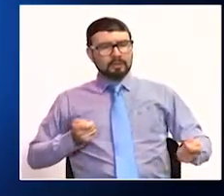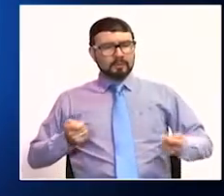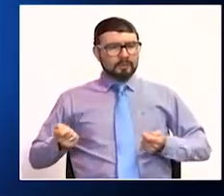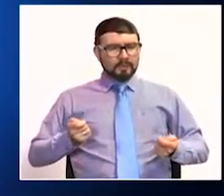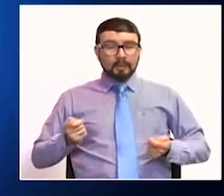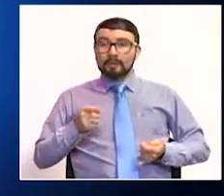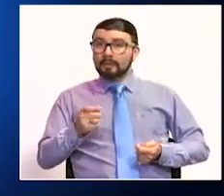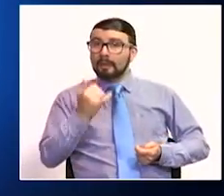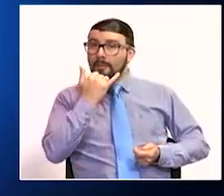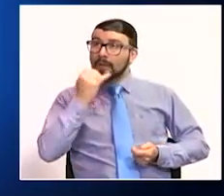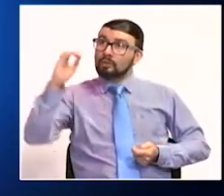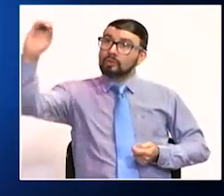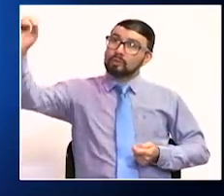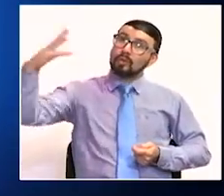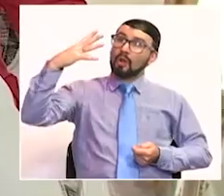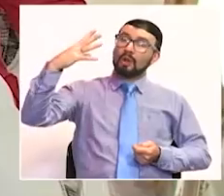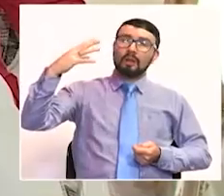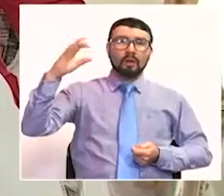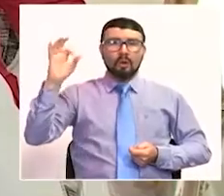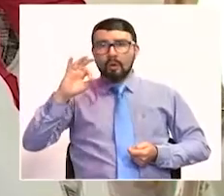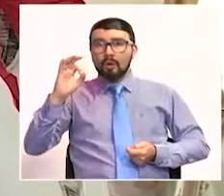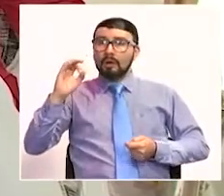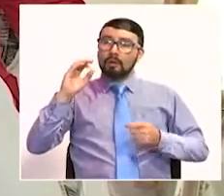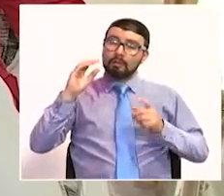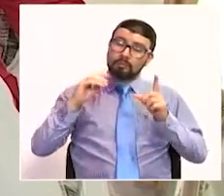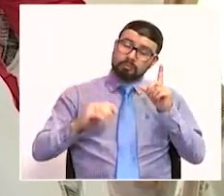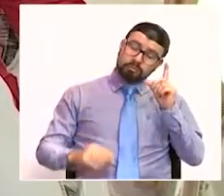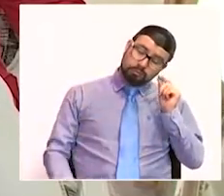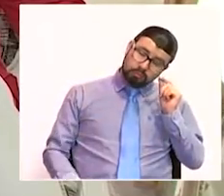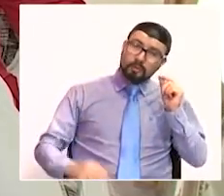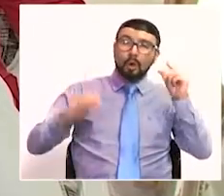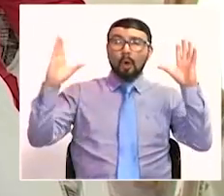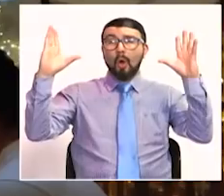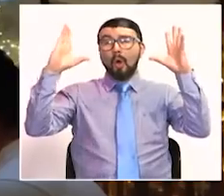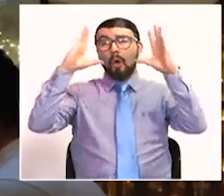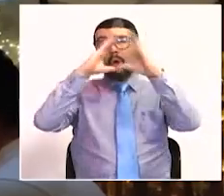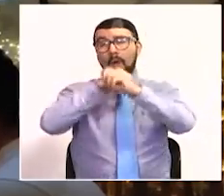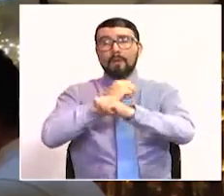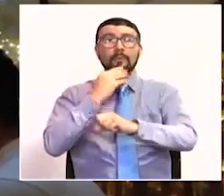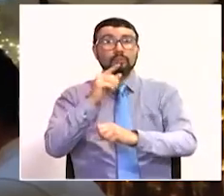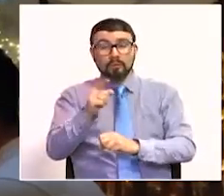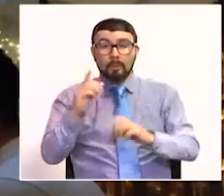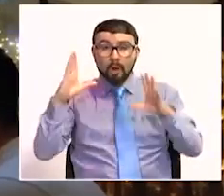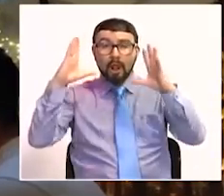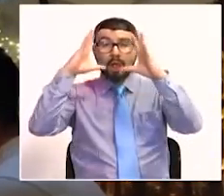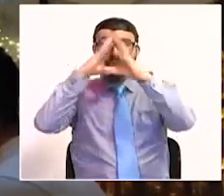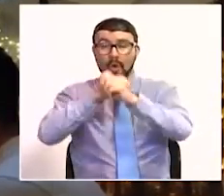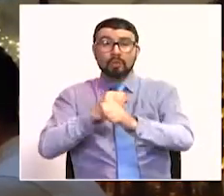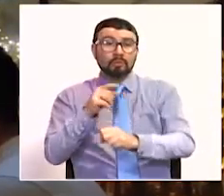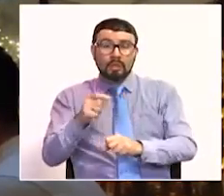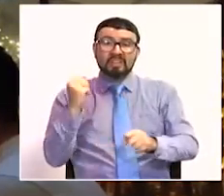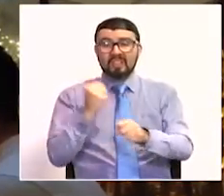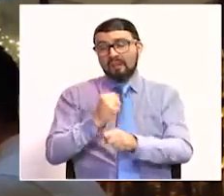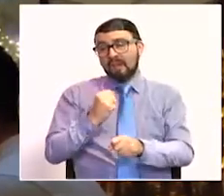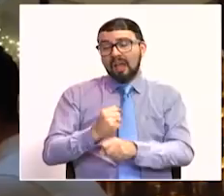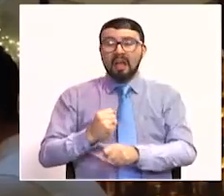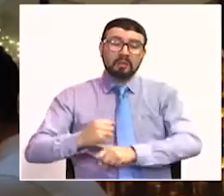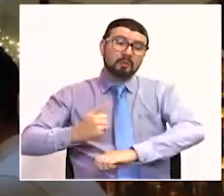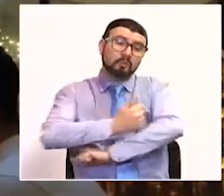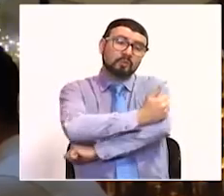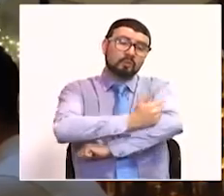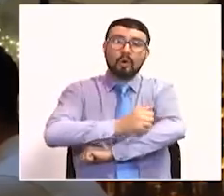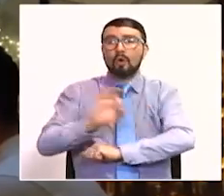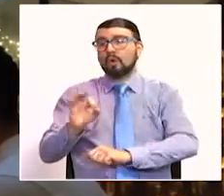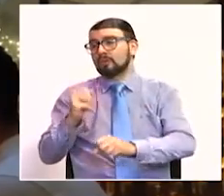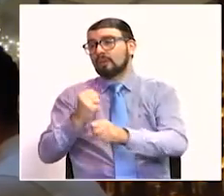lumínicos el proceso del sueño. Sí, muchos de ustedes podrán estar en la noche trabajando en un bar, podrán estar trabajando en un call